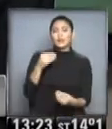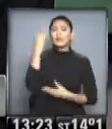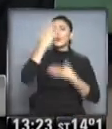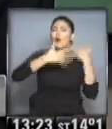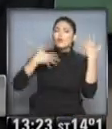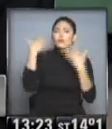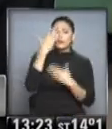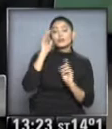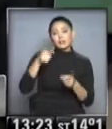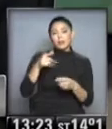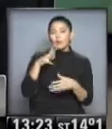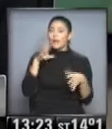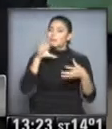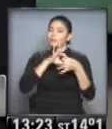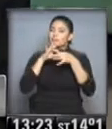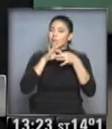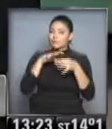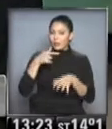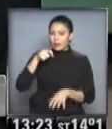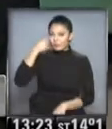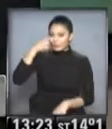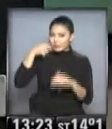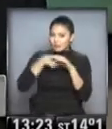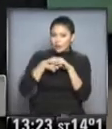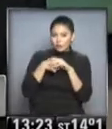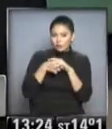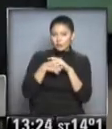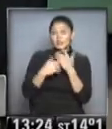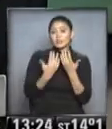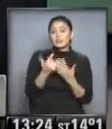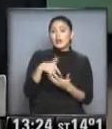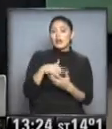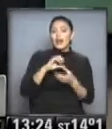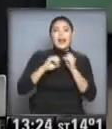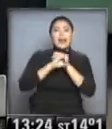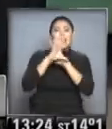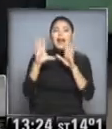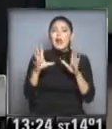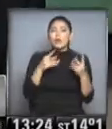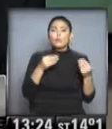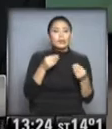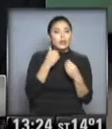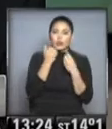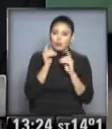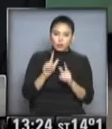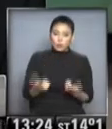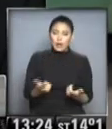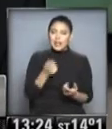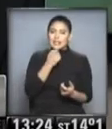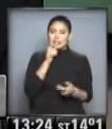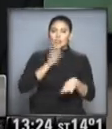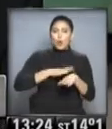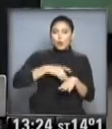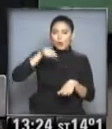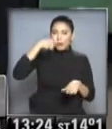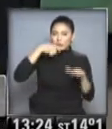pero también fue el hígado del narcotráfico esos asesinatos en este caso no hay todavía una claridad un tema narco o no